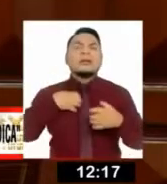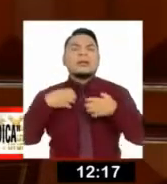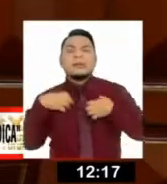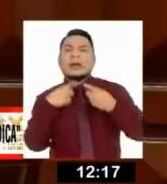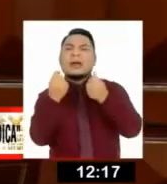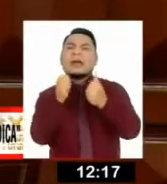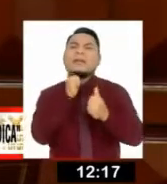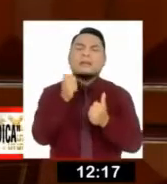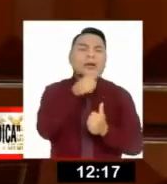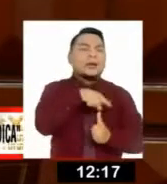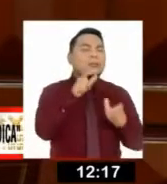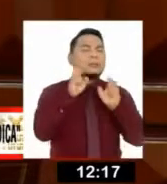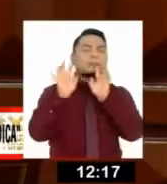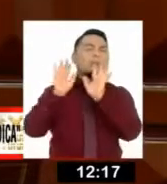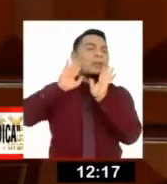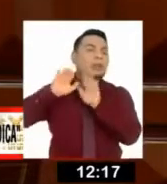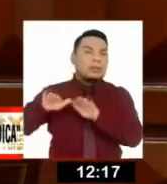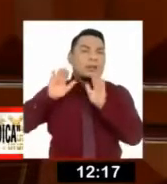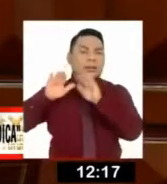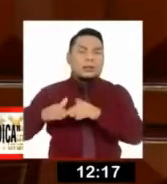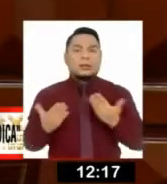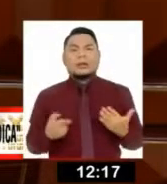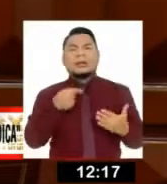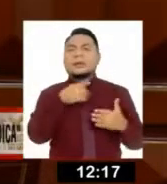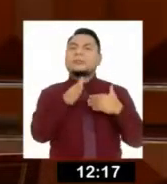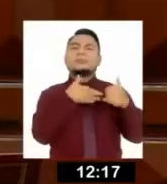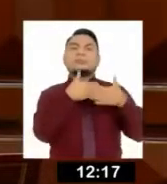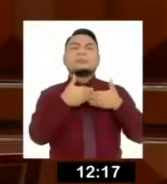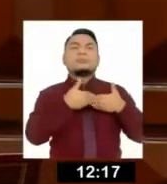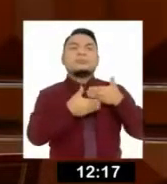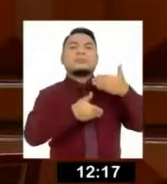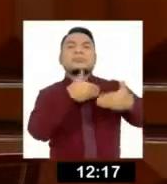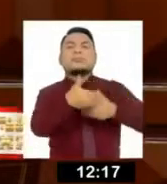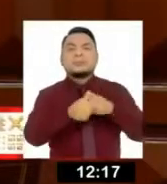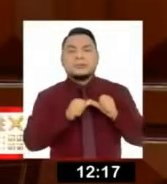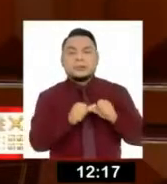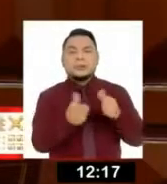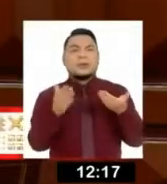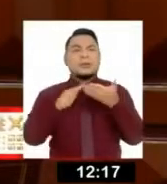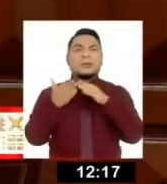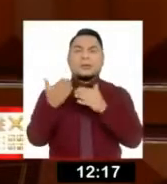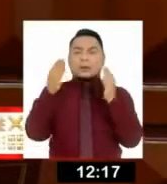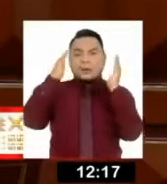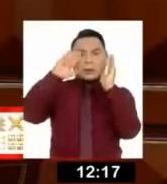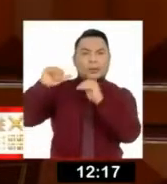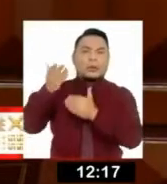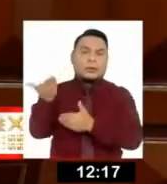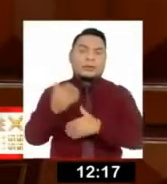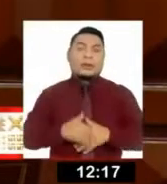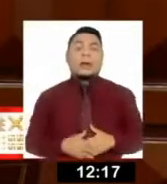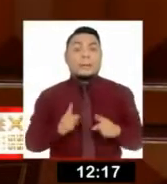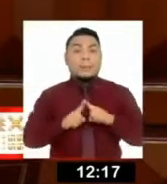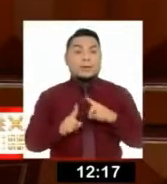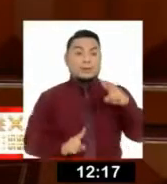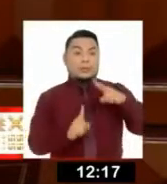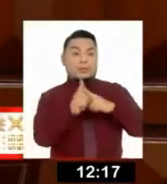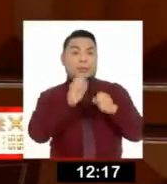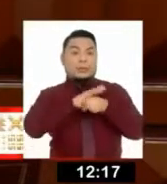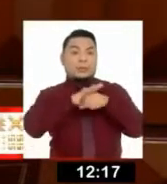y así se rehusaron a realizar los cambios anhelados por la población. Pero la